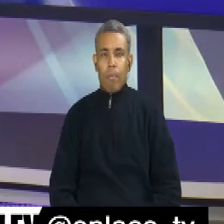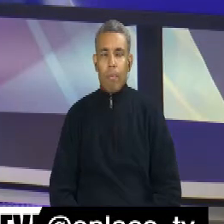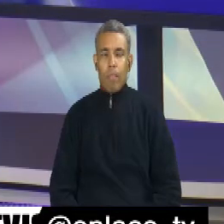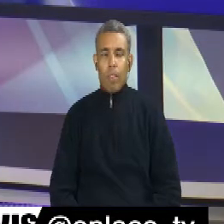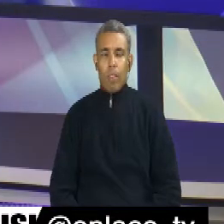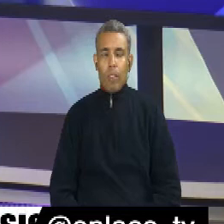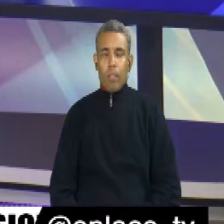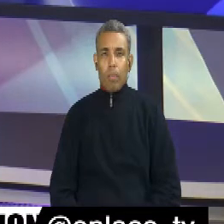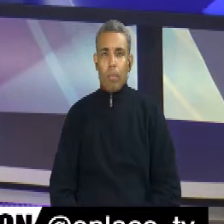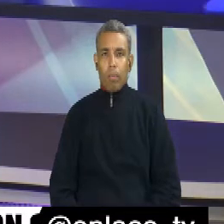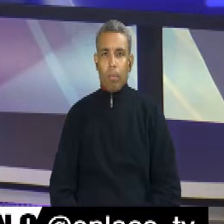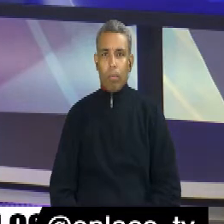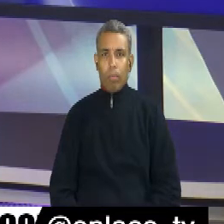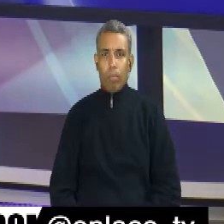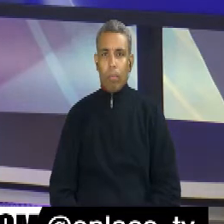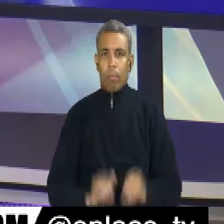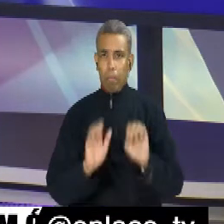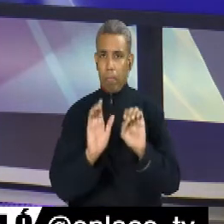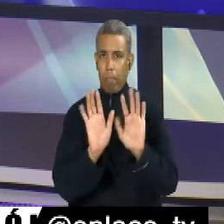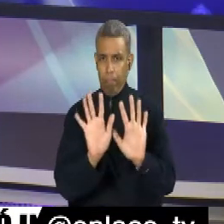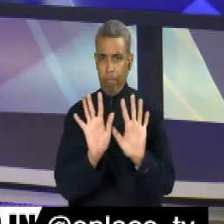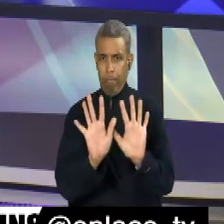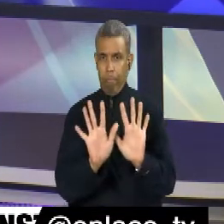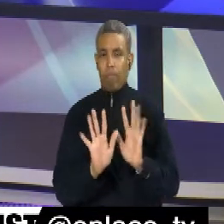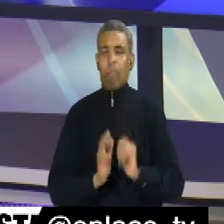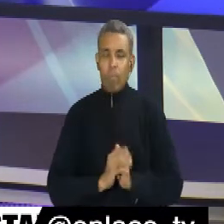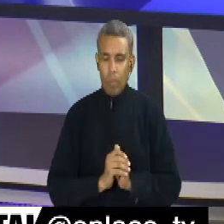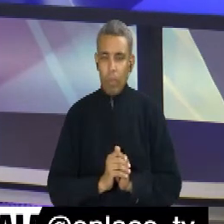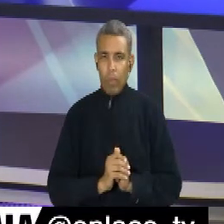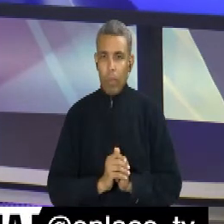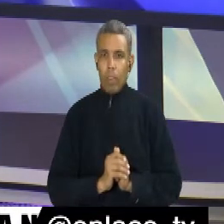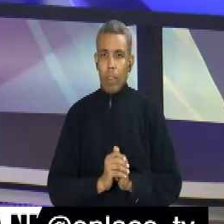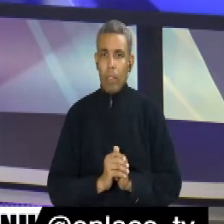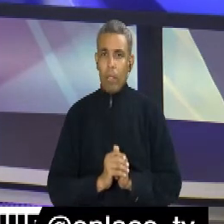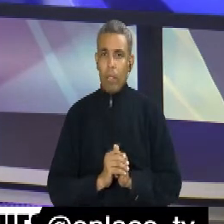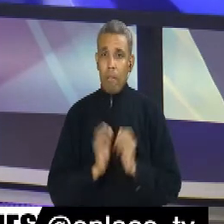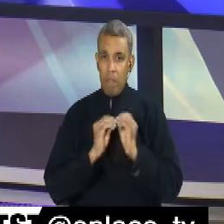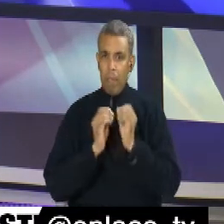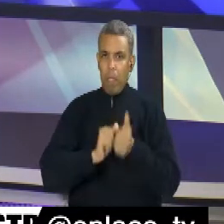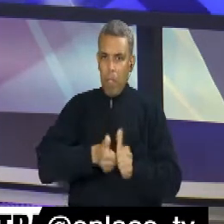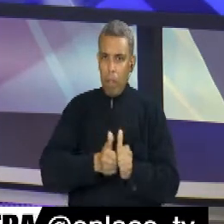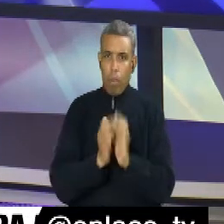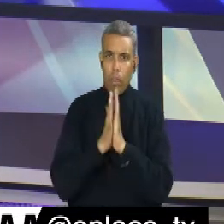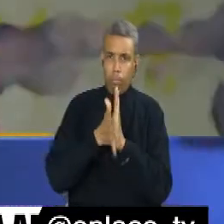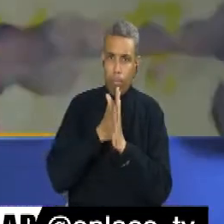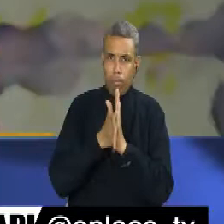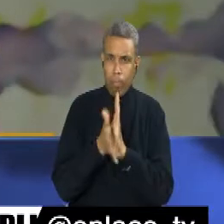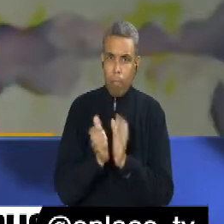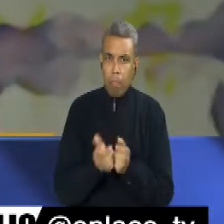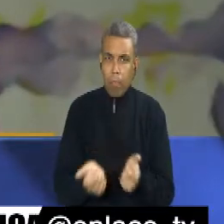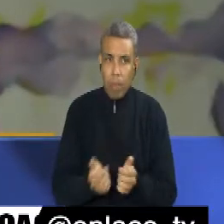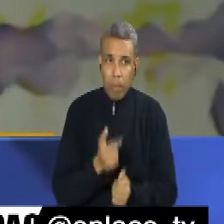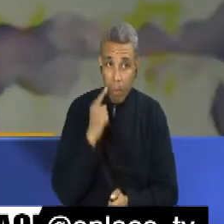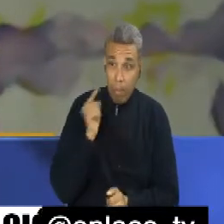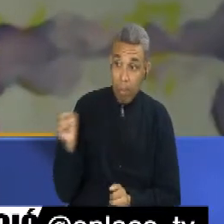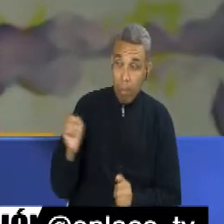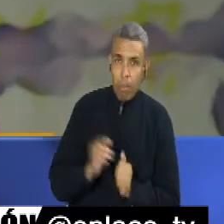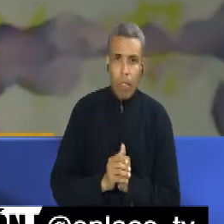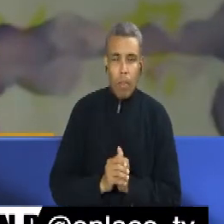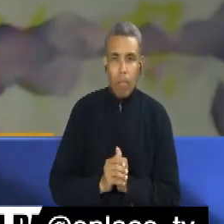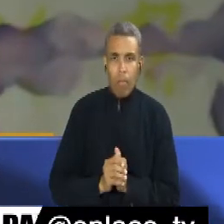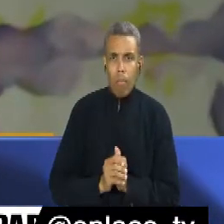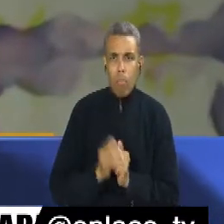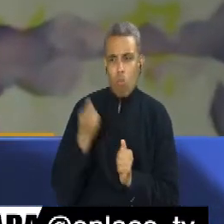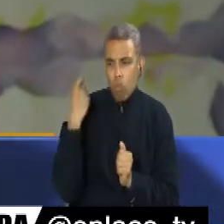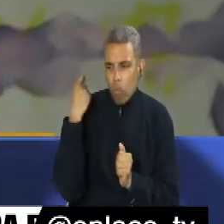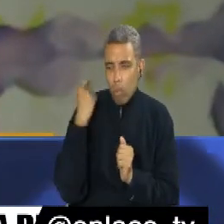6:25 minutos de la tarde, es momento de una segunda pausa en Enlace Noticias. Al regresar en deportes, espere importantes anuncios que hizo en las últimas horas